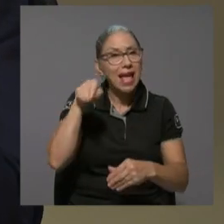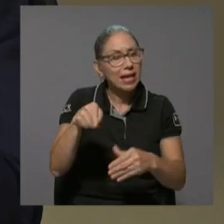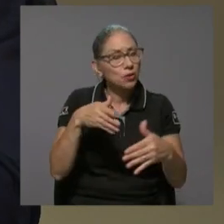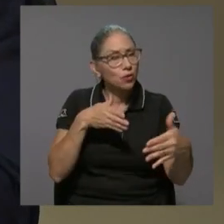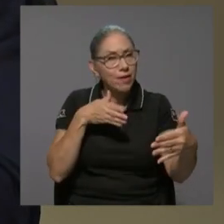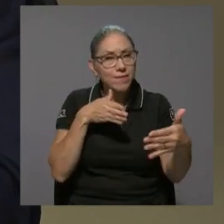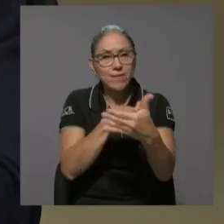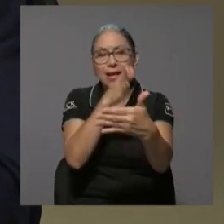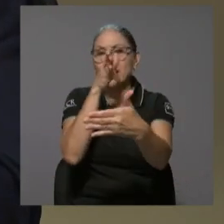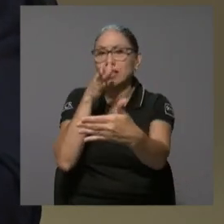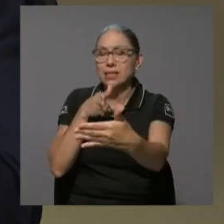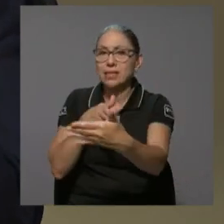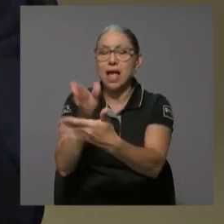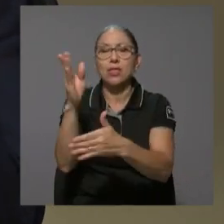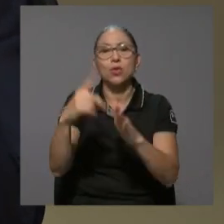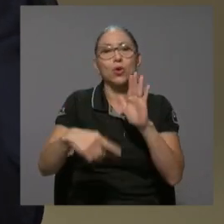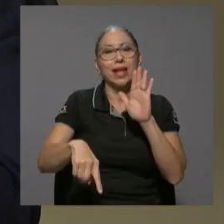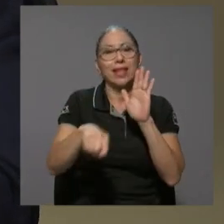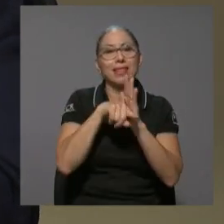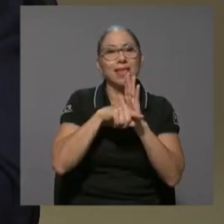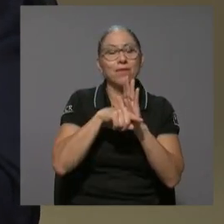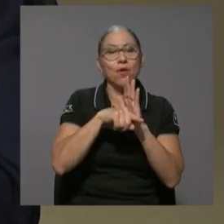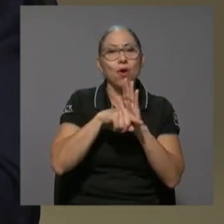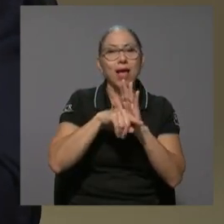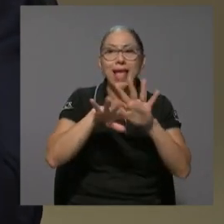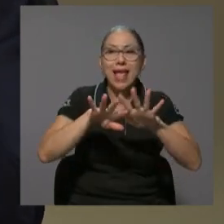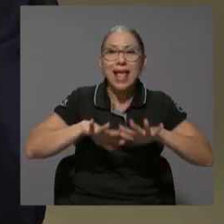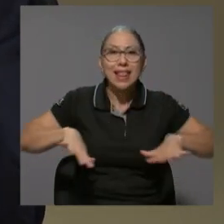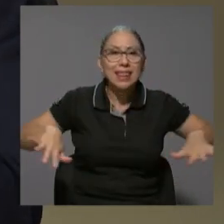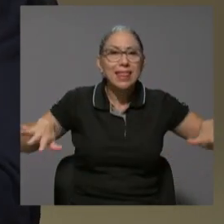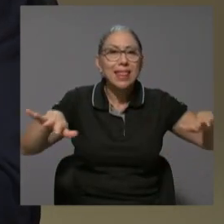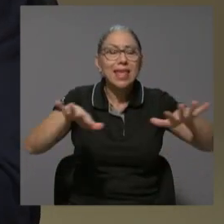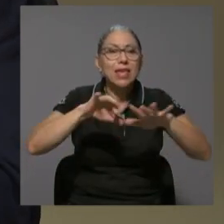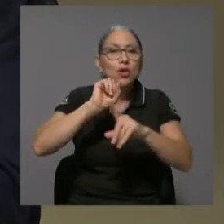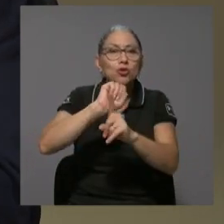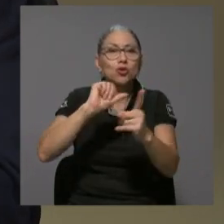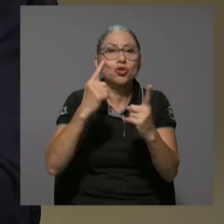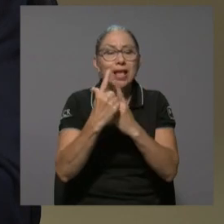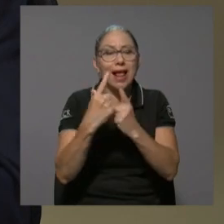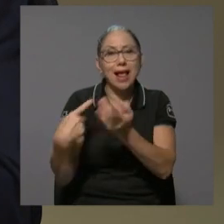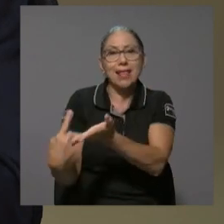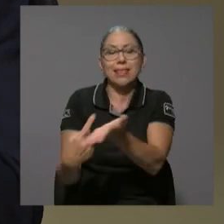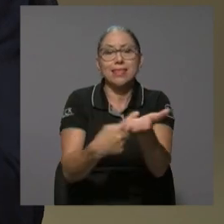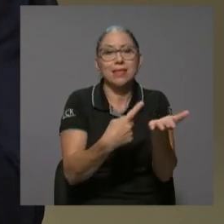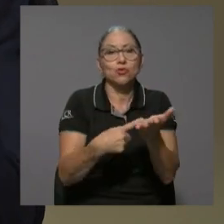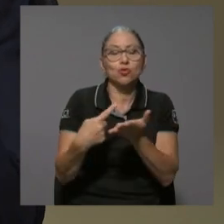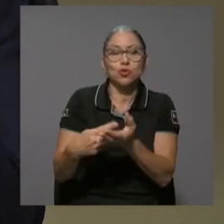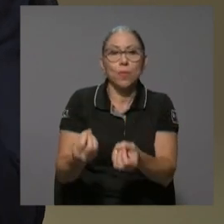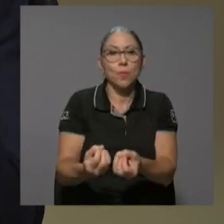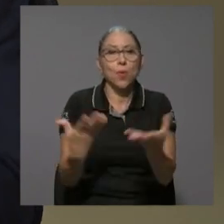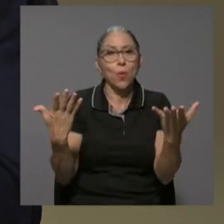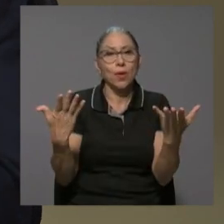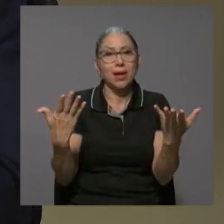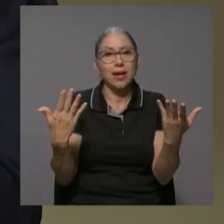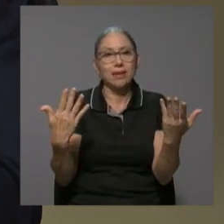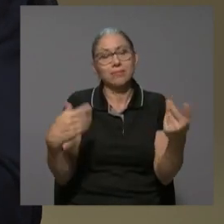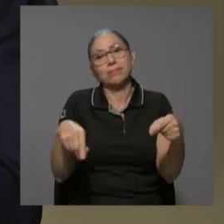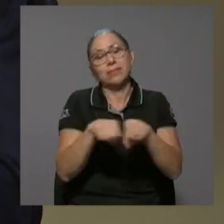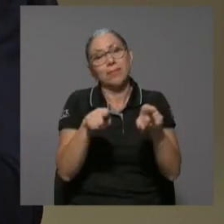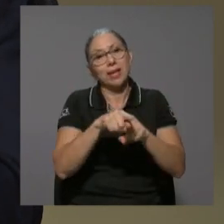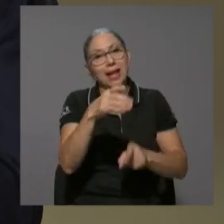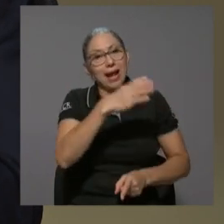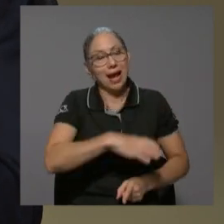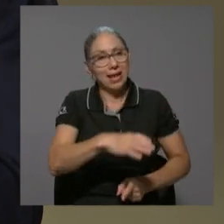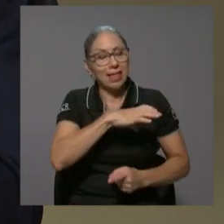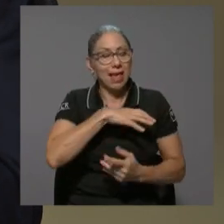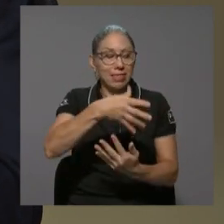manera negativa el tejido social, la discusión pública y por ende la calidad de la convivencia